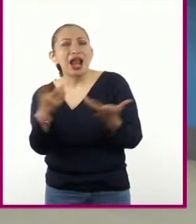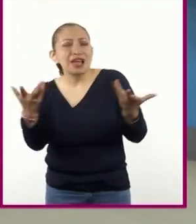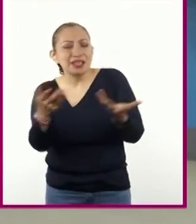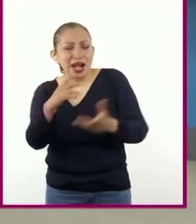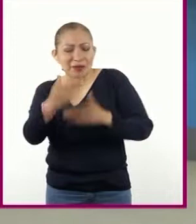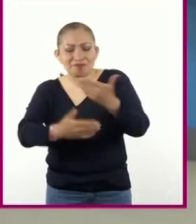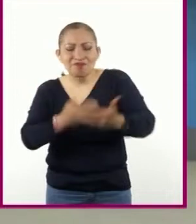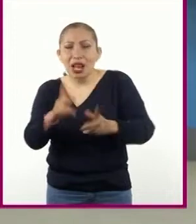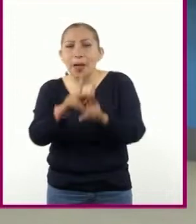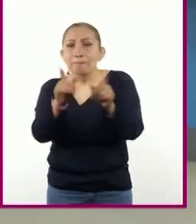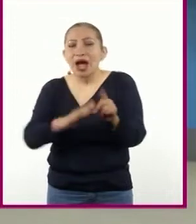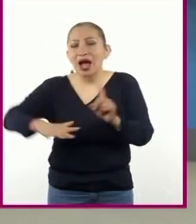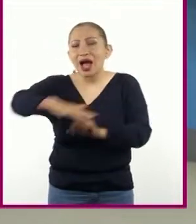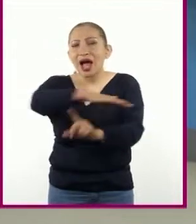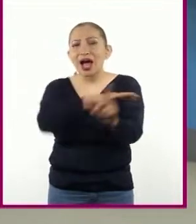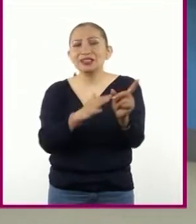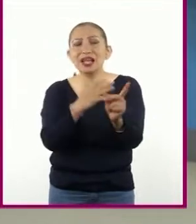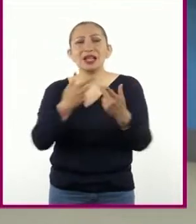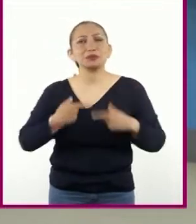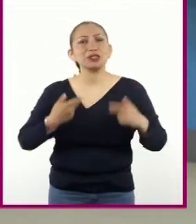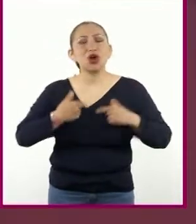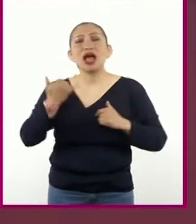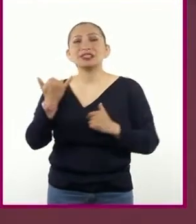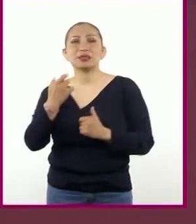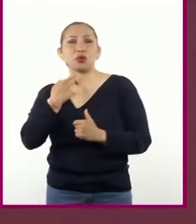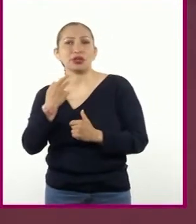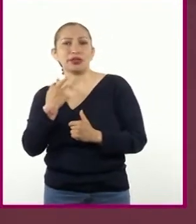la paz en el contexto sociopolítico?